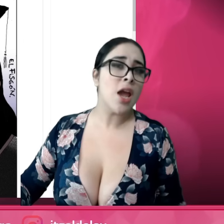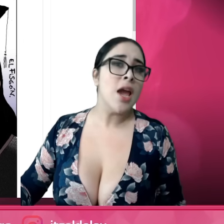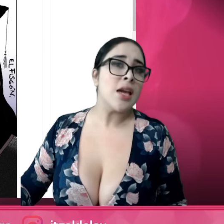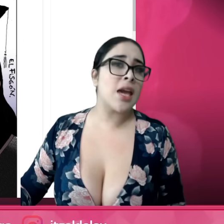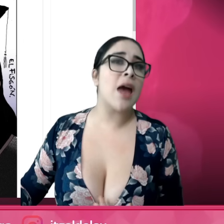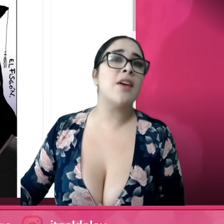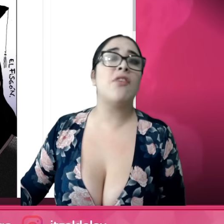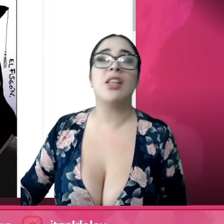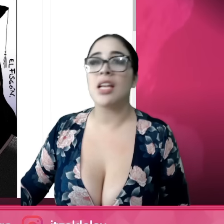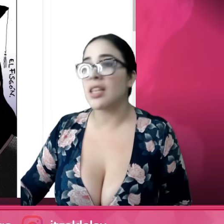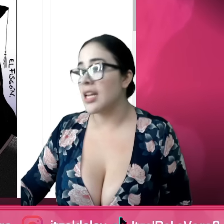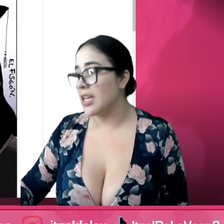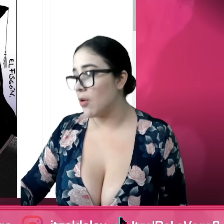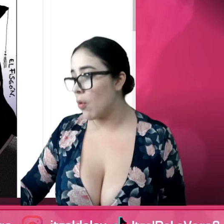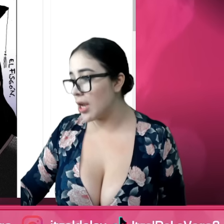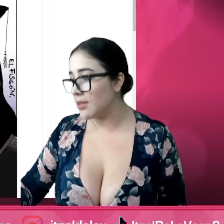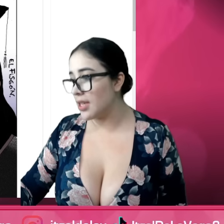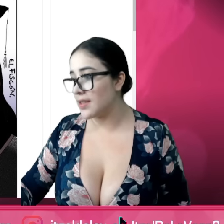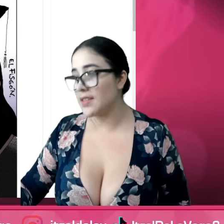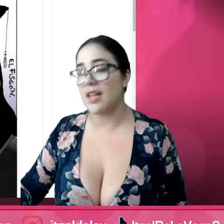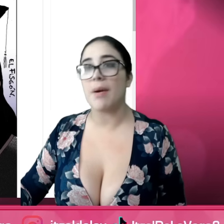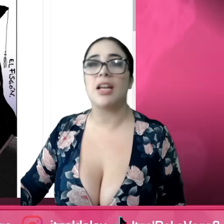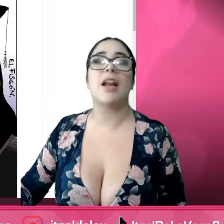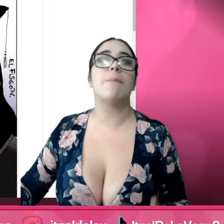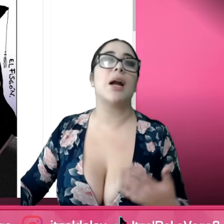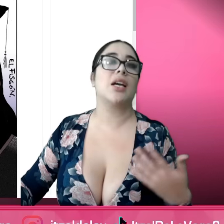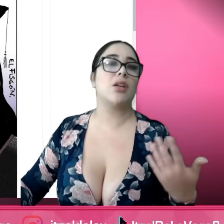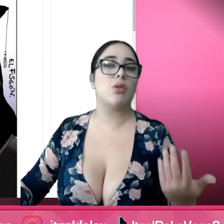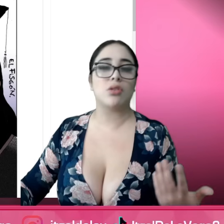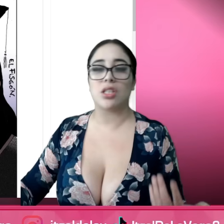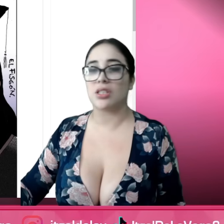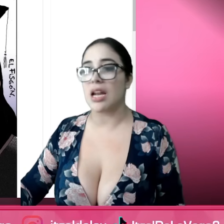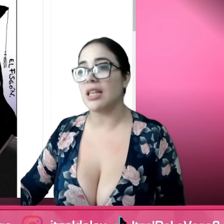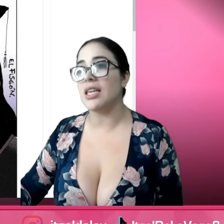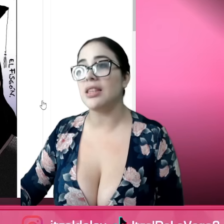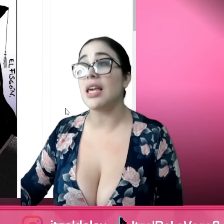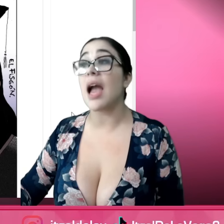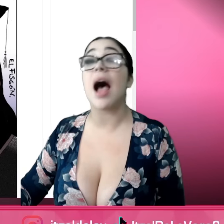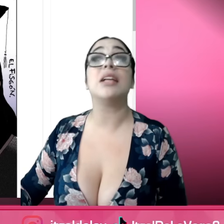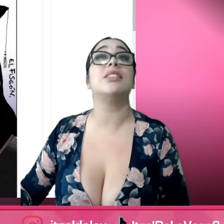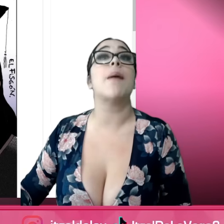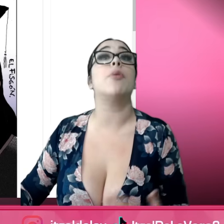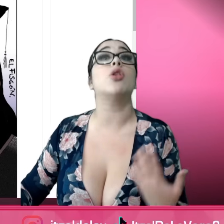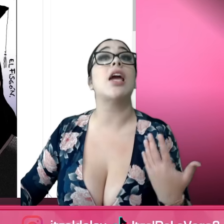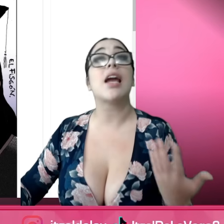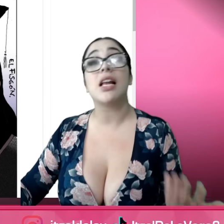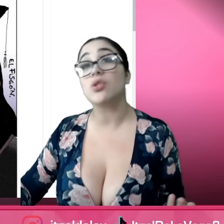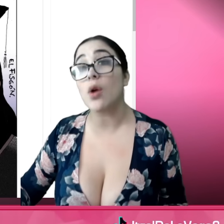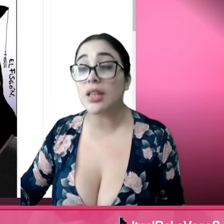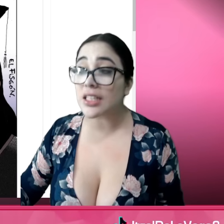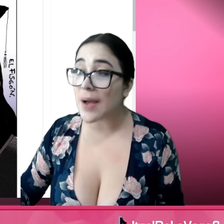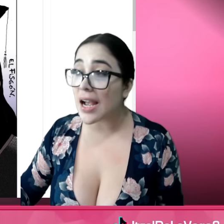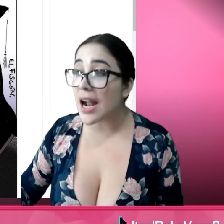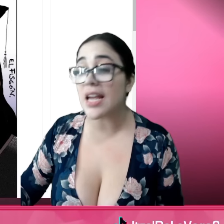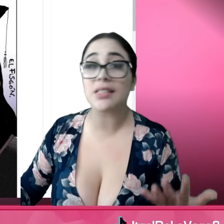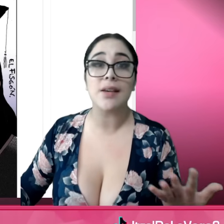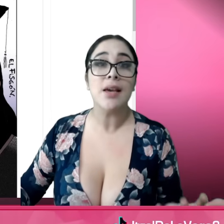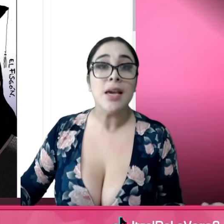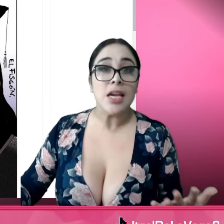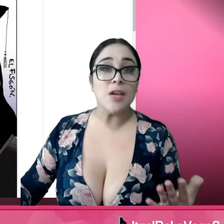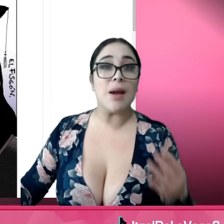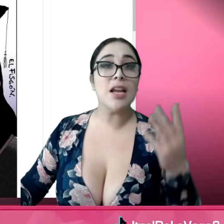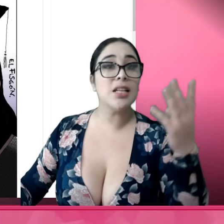menos que a defender delincuentes de esta manera para que no los extraditen, hasta protege las cuentas